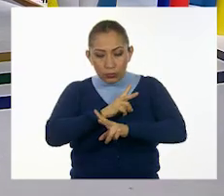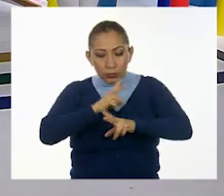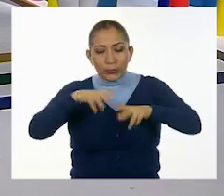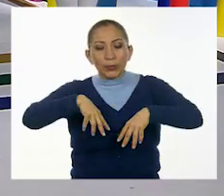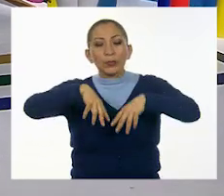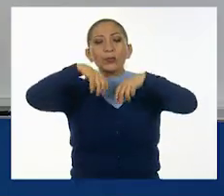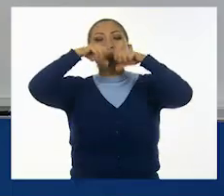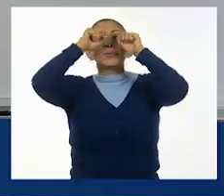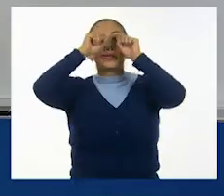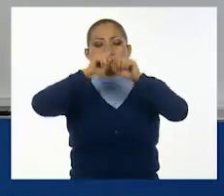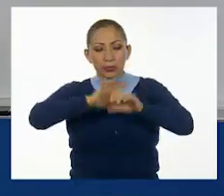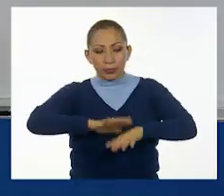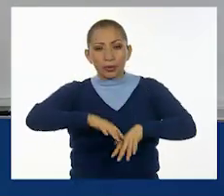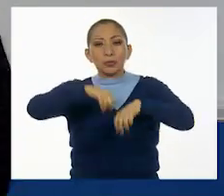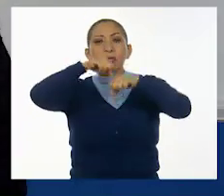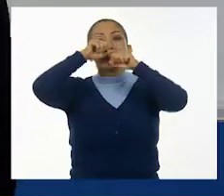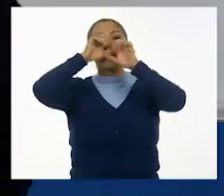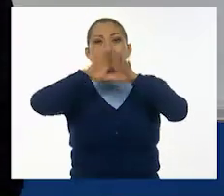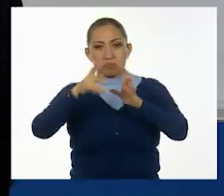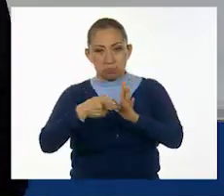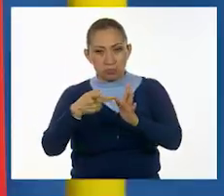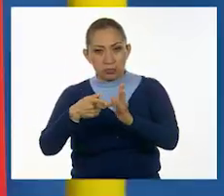este proceso de inhalar y de exhalar.